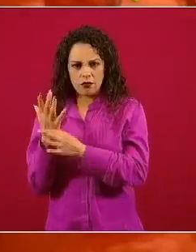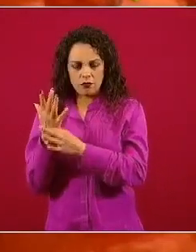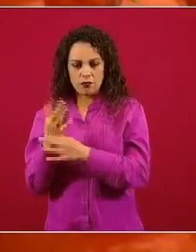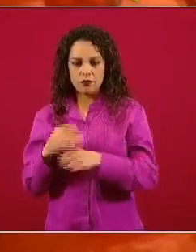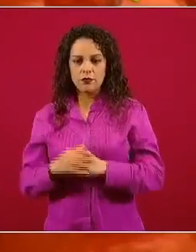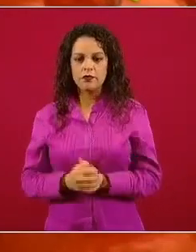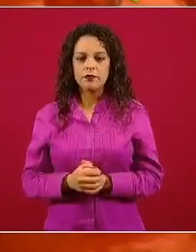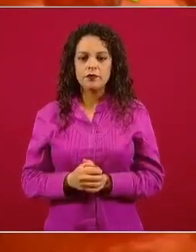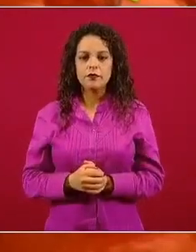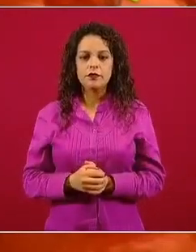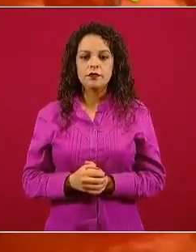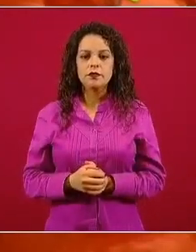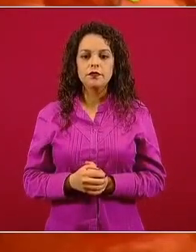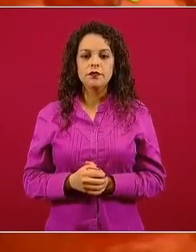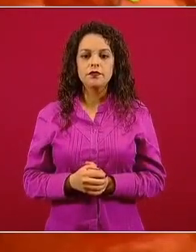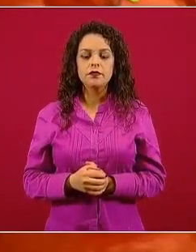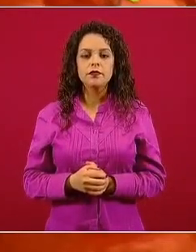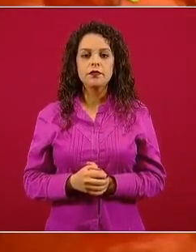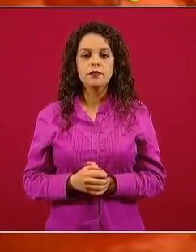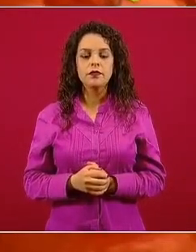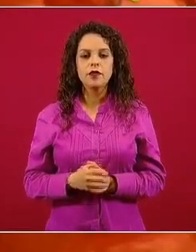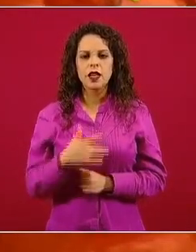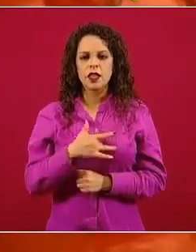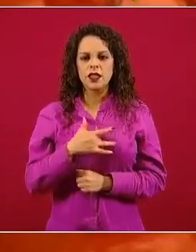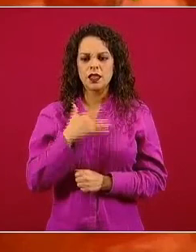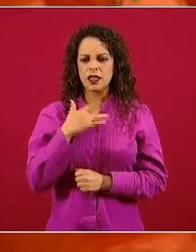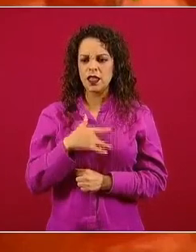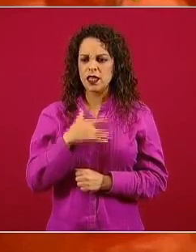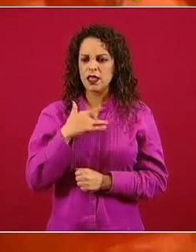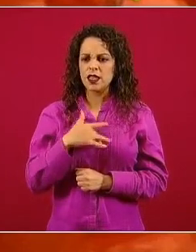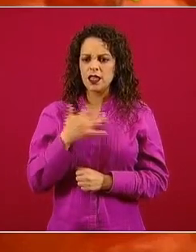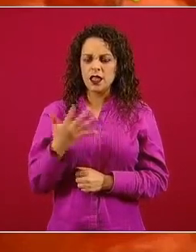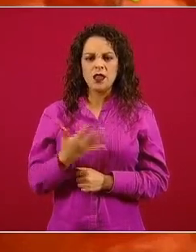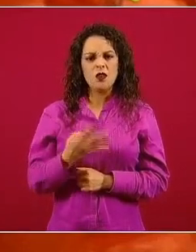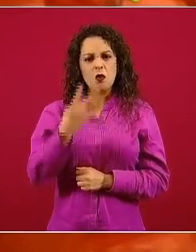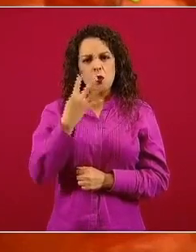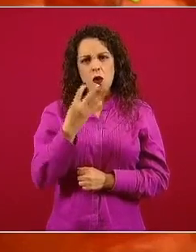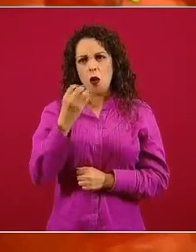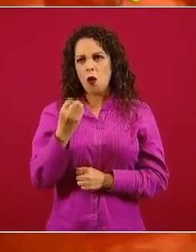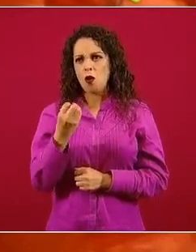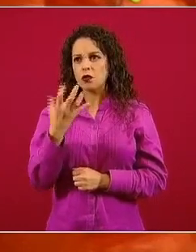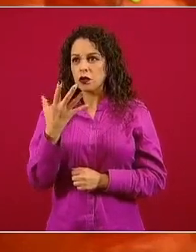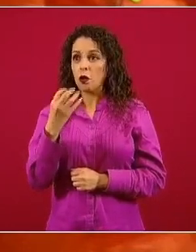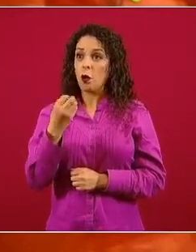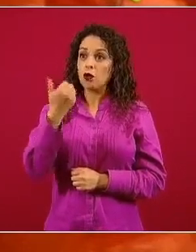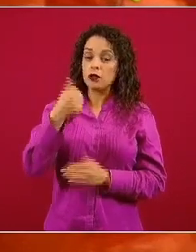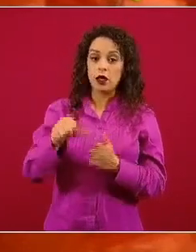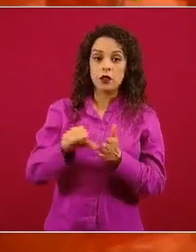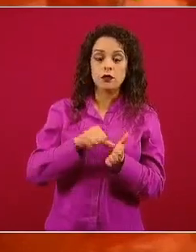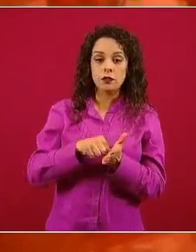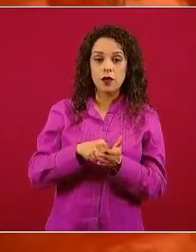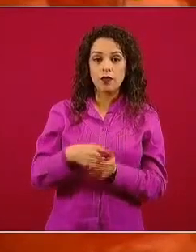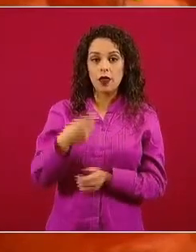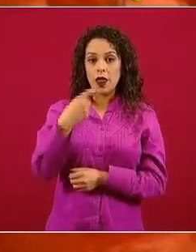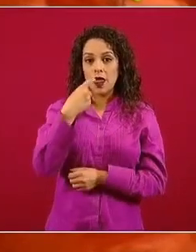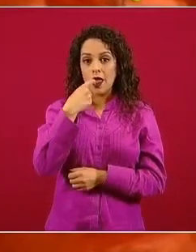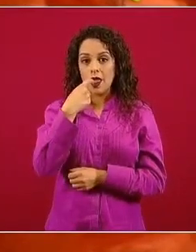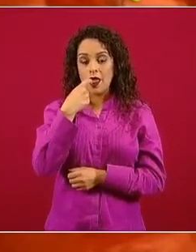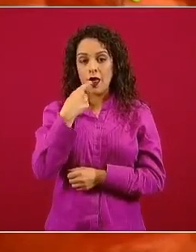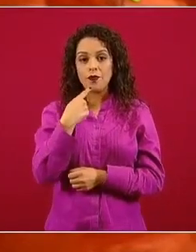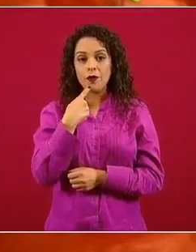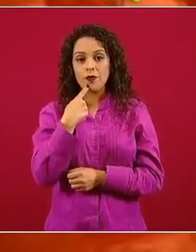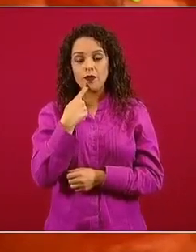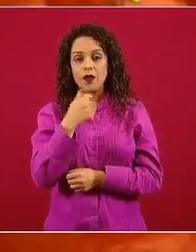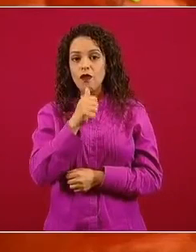nos han señalado que quedan, es que han pasado 4, 5, hasta 6 meses y el sentido del gusto no lo recuperan. ¿Es cierto